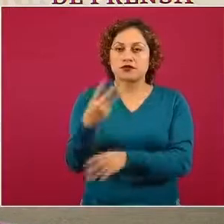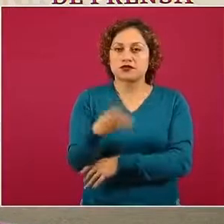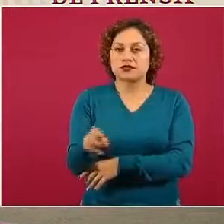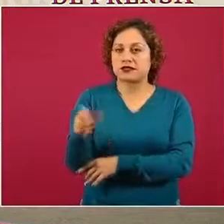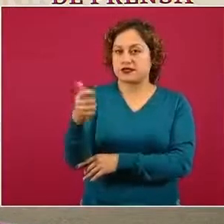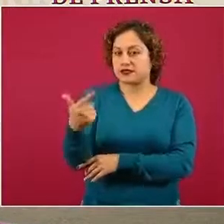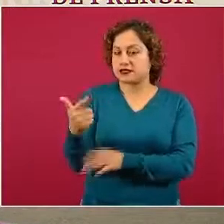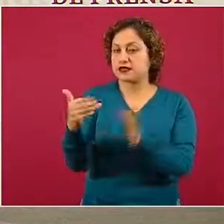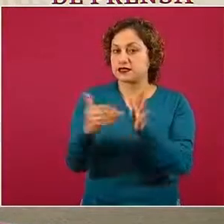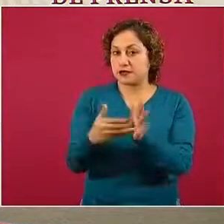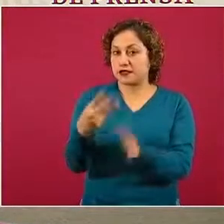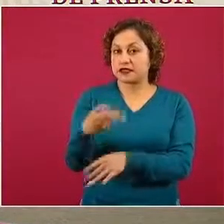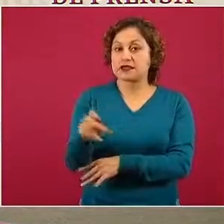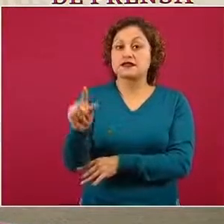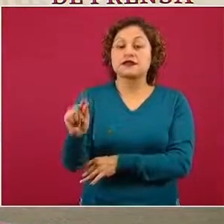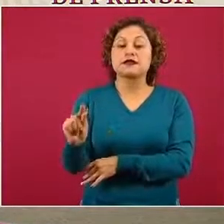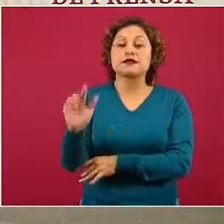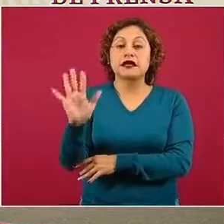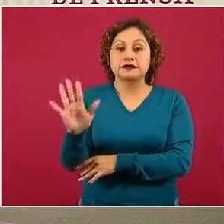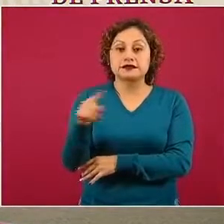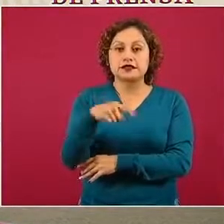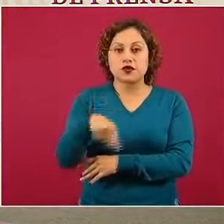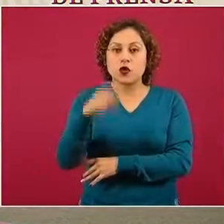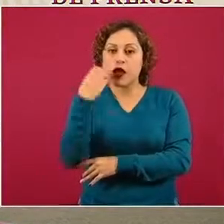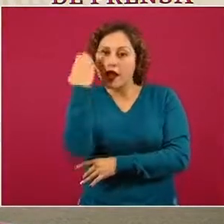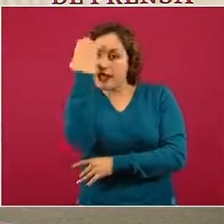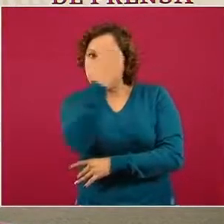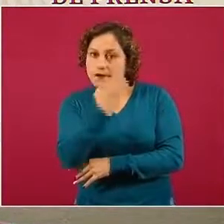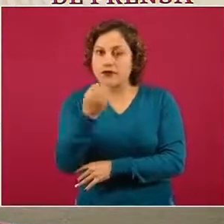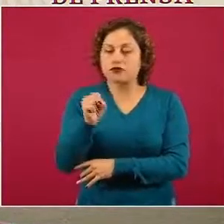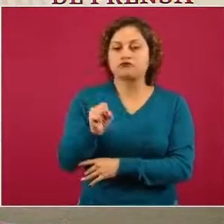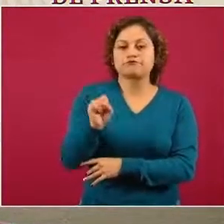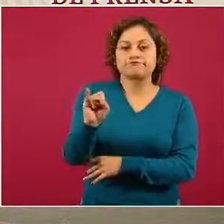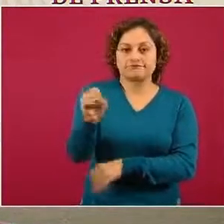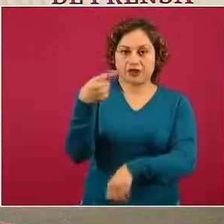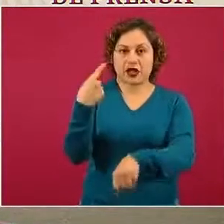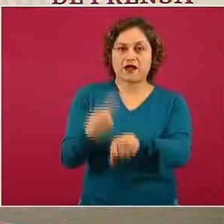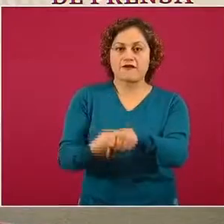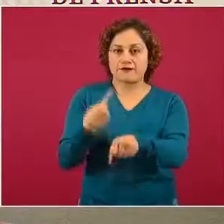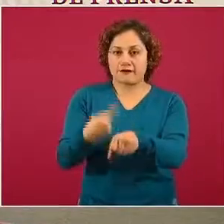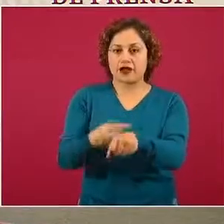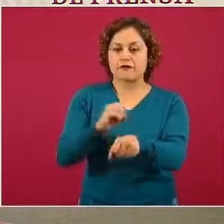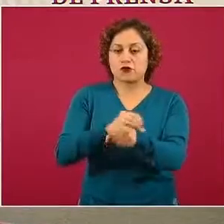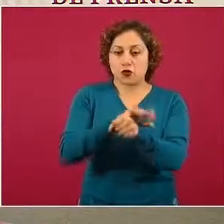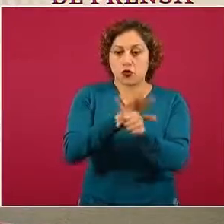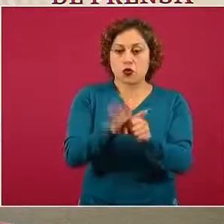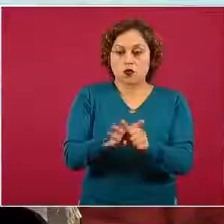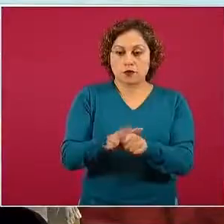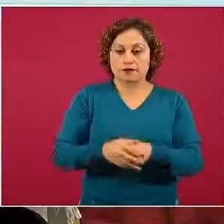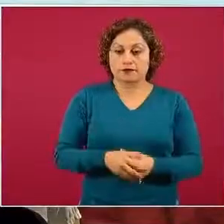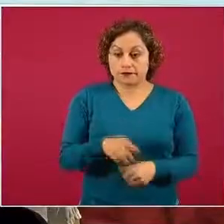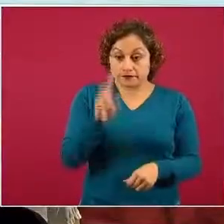1.313.675, sí se ha confirmado y se ha otorgado la clasificación de COVID-19 y como